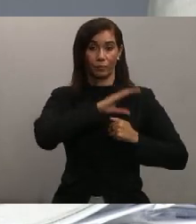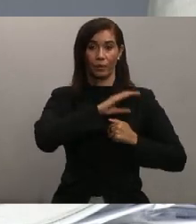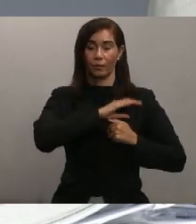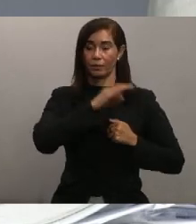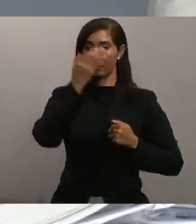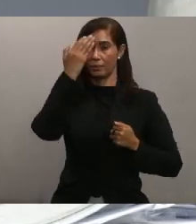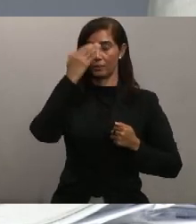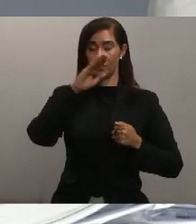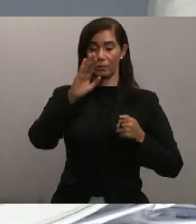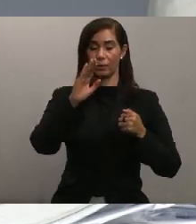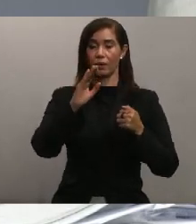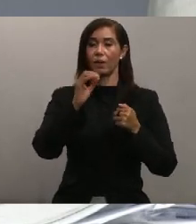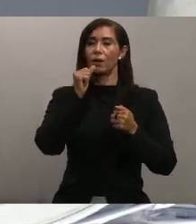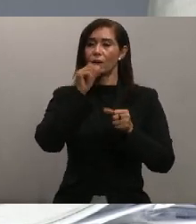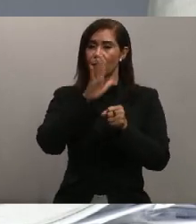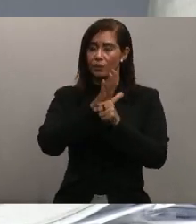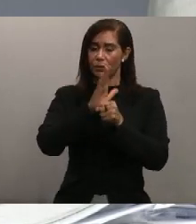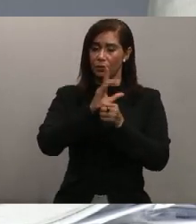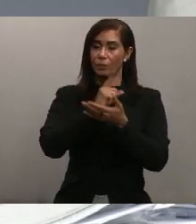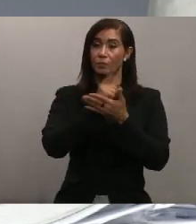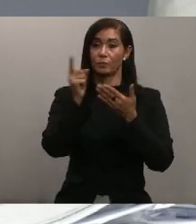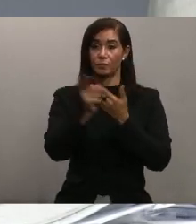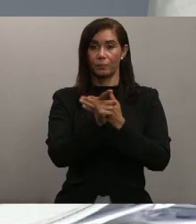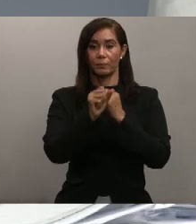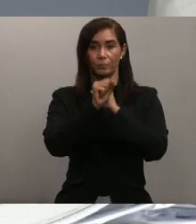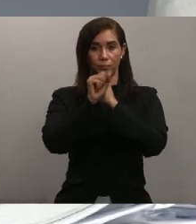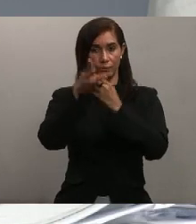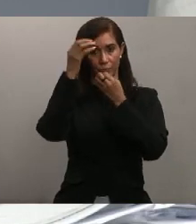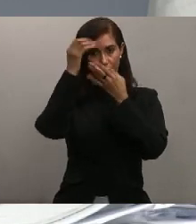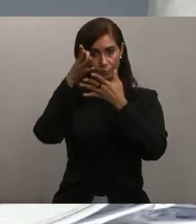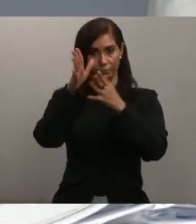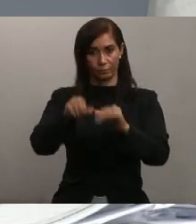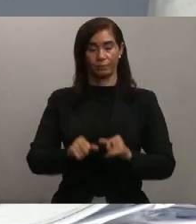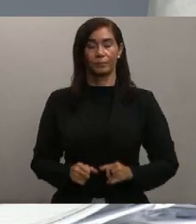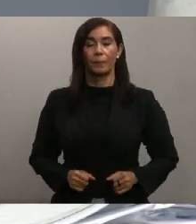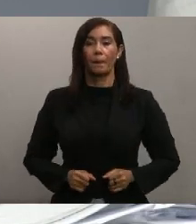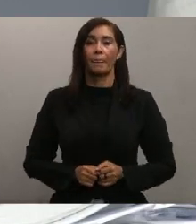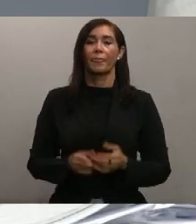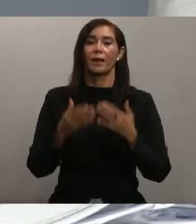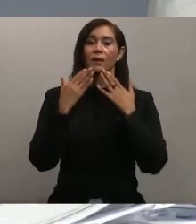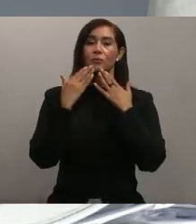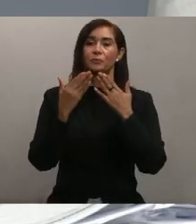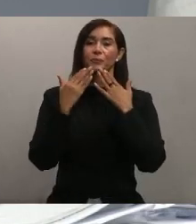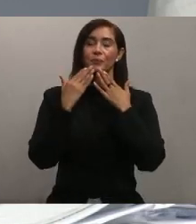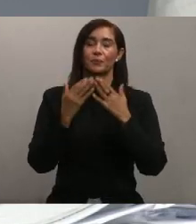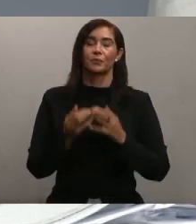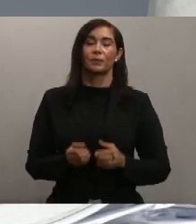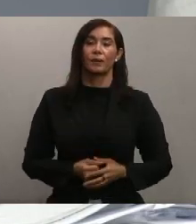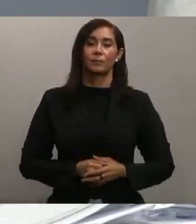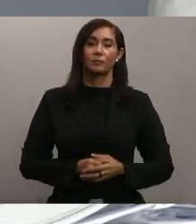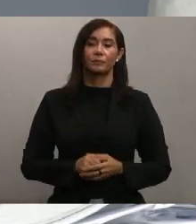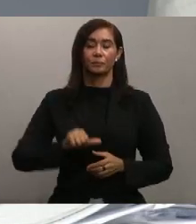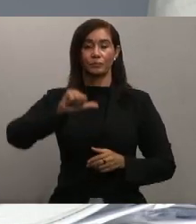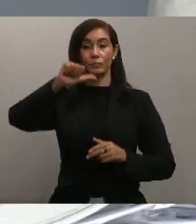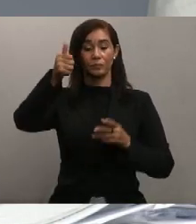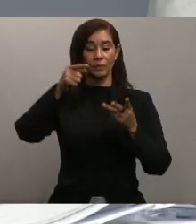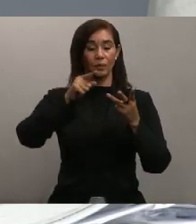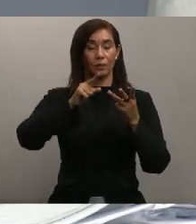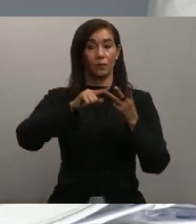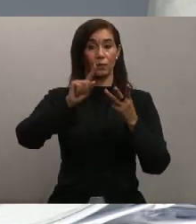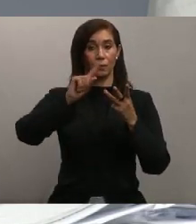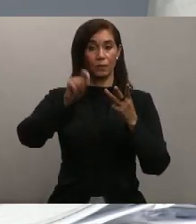y policías se lo prometo para el próximo boletín. Gracias. Pasamos a Fran Pacheco, Canal 4.